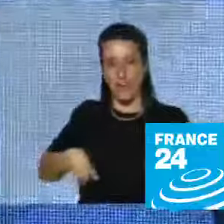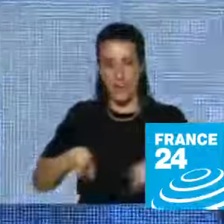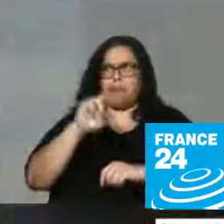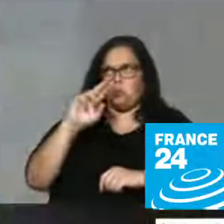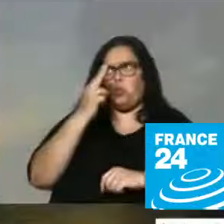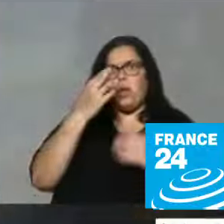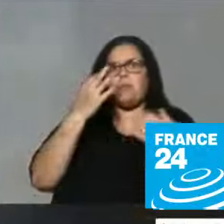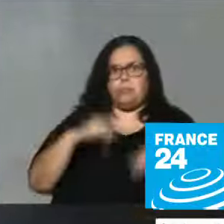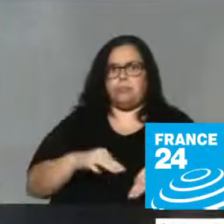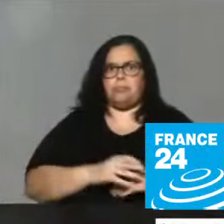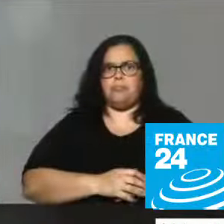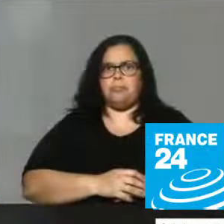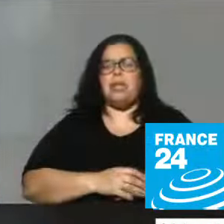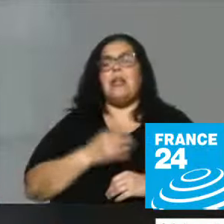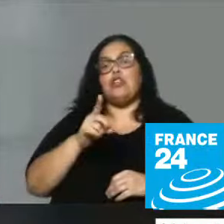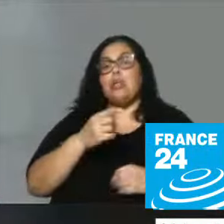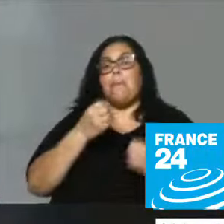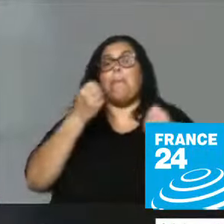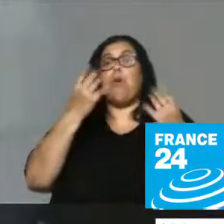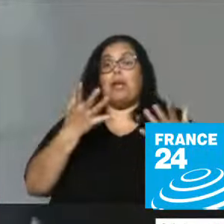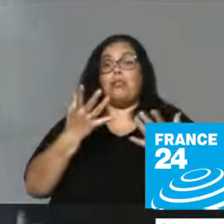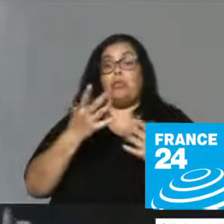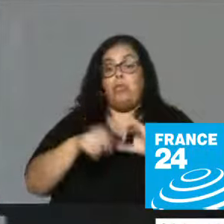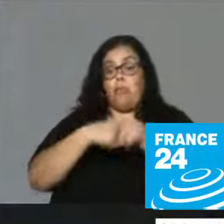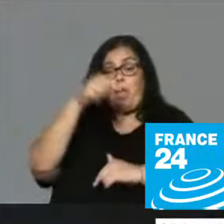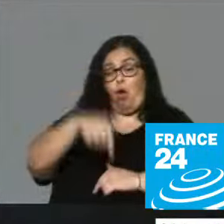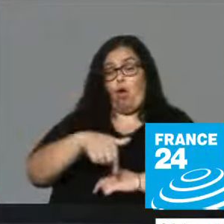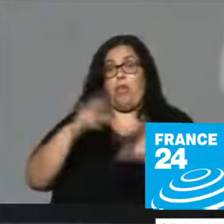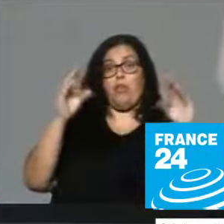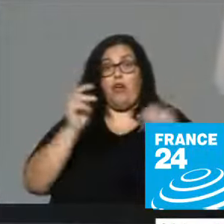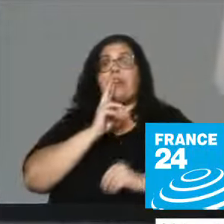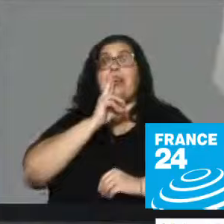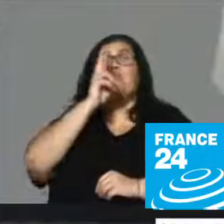lugar. Después del resultado de esta noche,